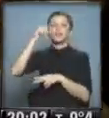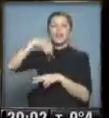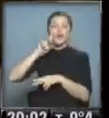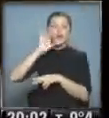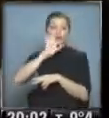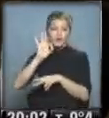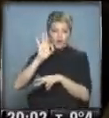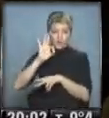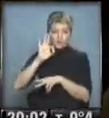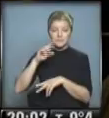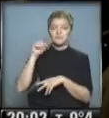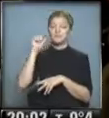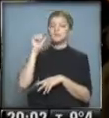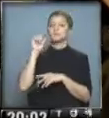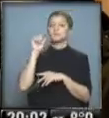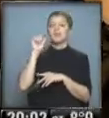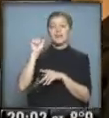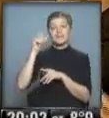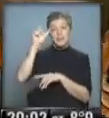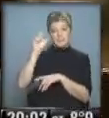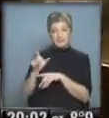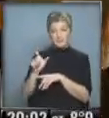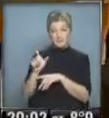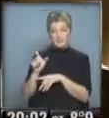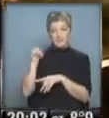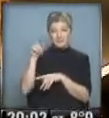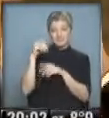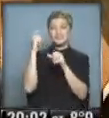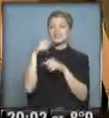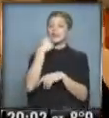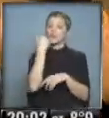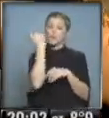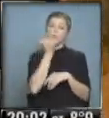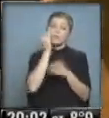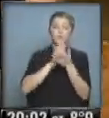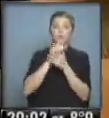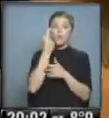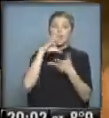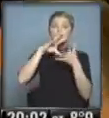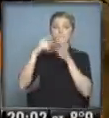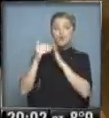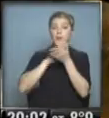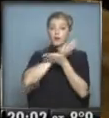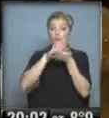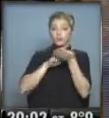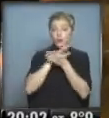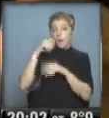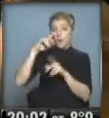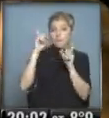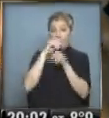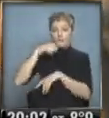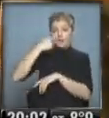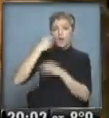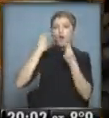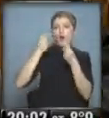que una de las actividades que lo ayudó a salir de la droga tuvo que ver con las manualidades, con el trabajo